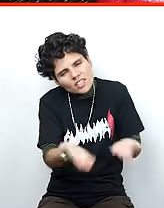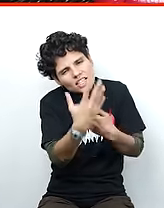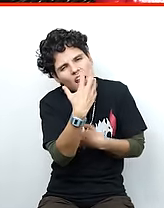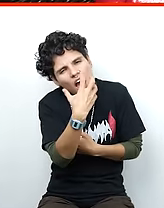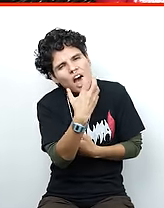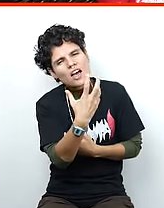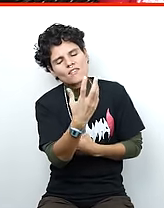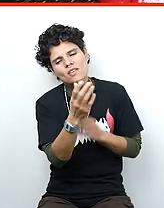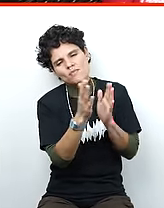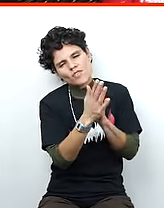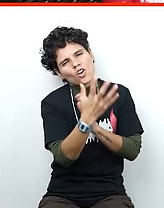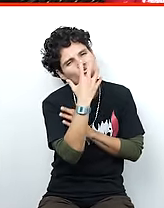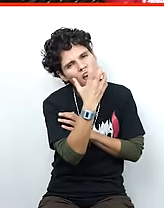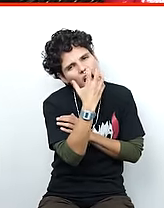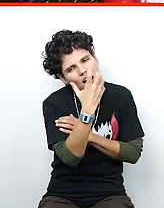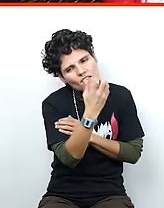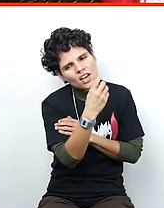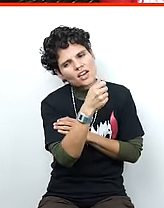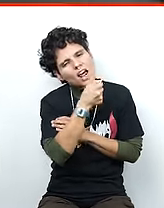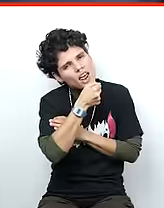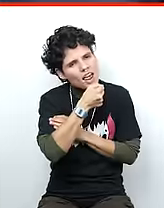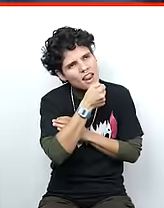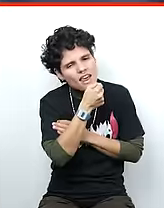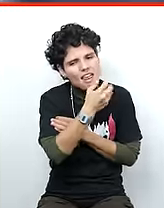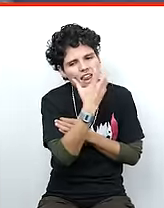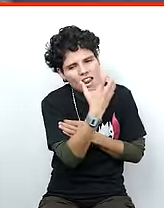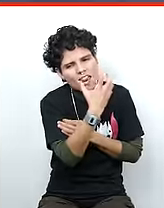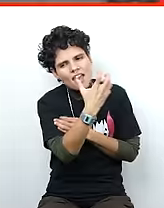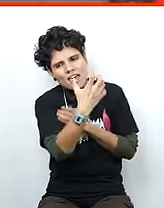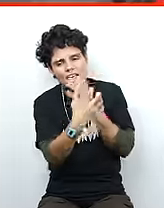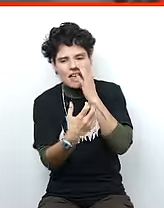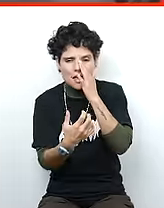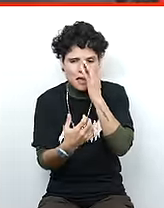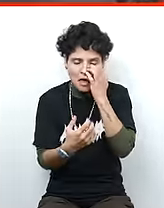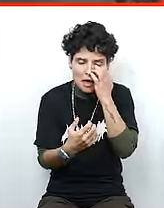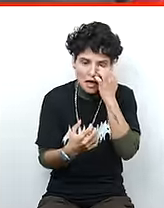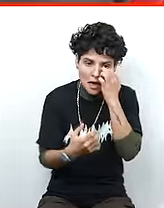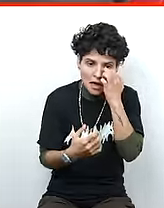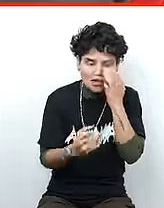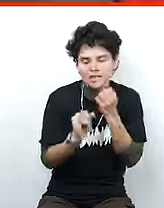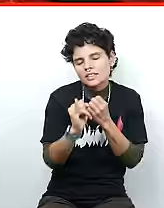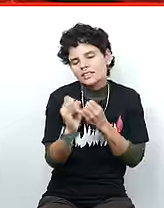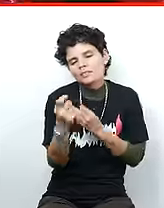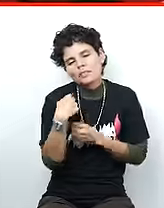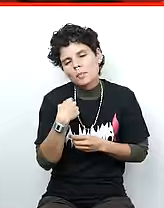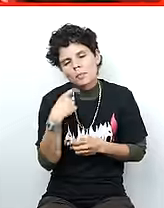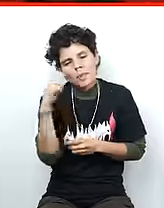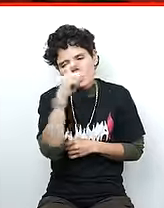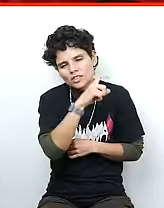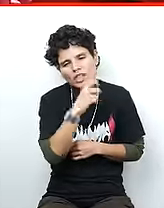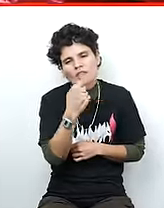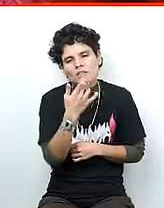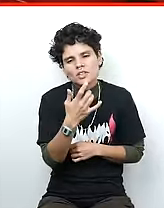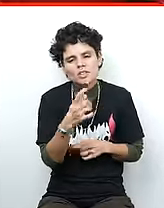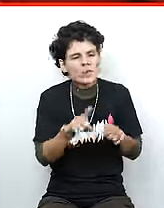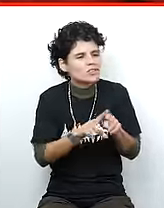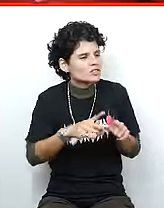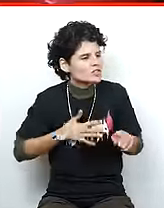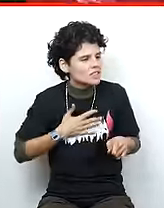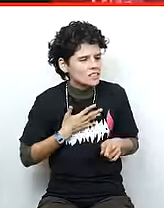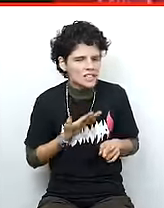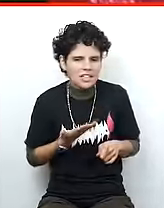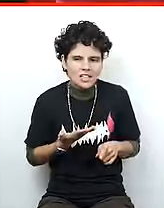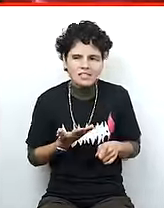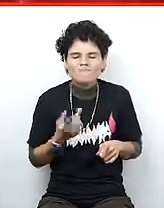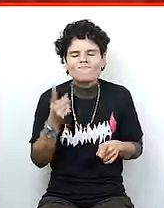que vamos, esta canción está buena. Y le dije, sí, y le dije, hermano, la voy a grabarla. ¿Por qué te costaba rescatar el estudio? Estaba caro, porque, no estuvo, era más difícil. Sí, hermano,